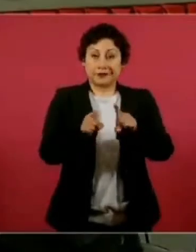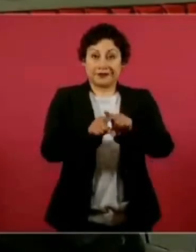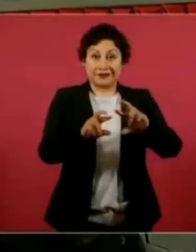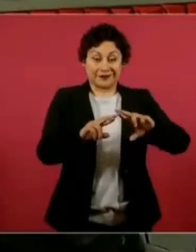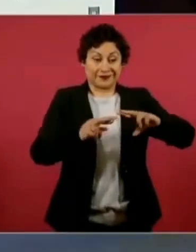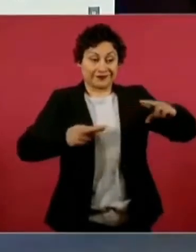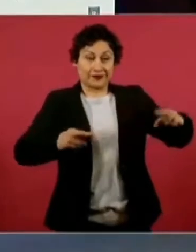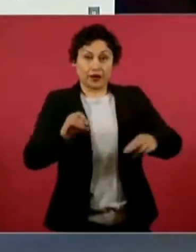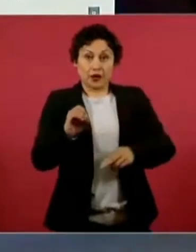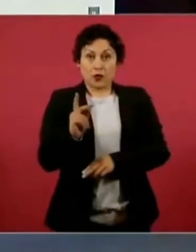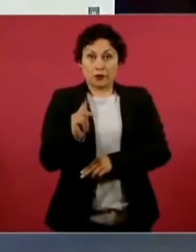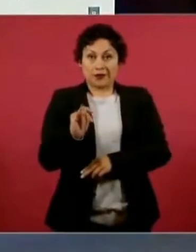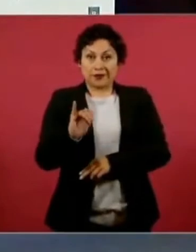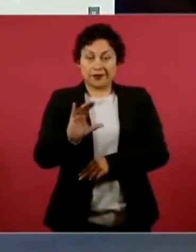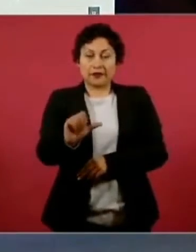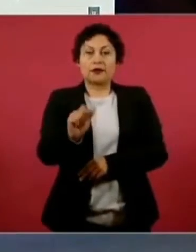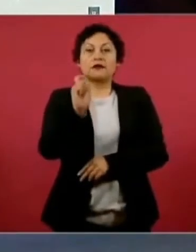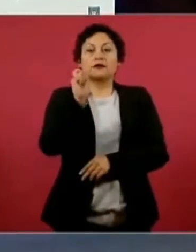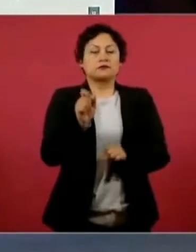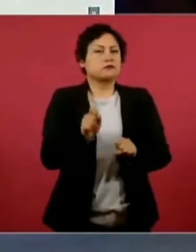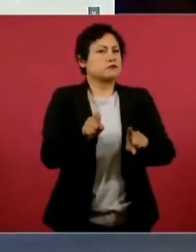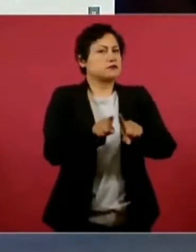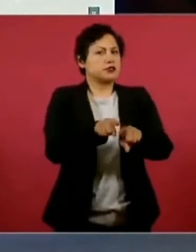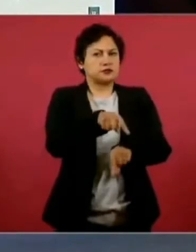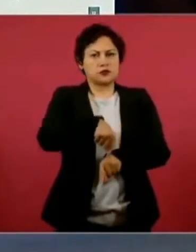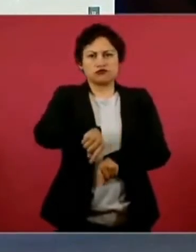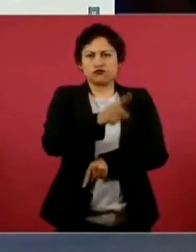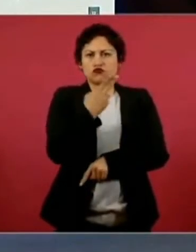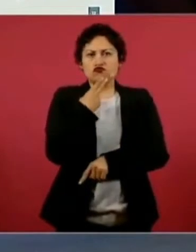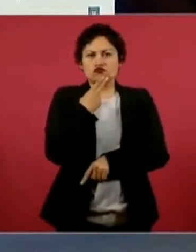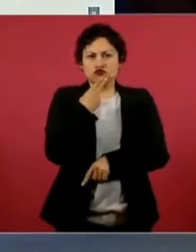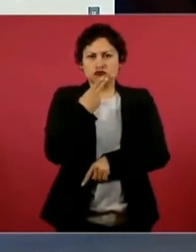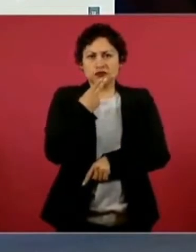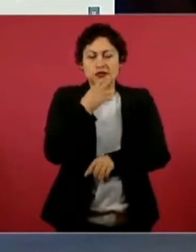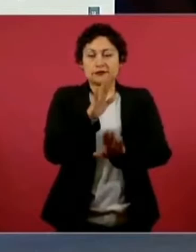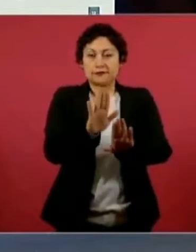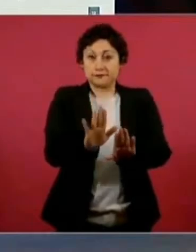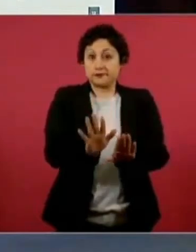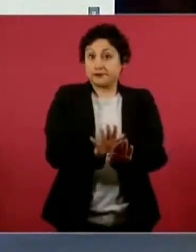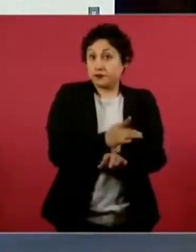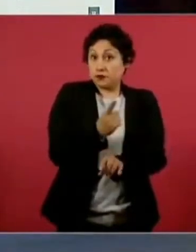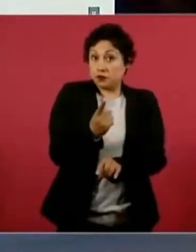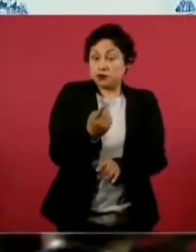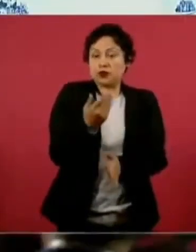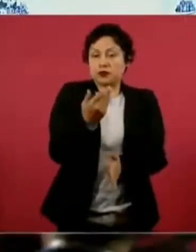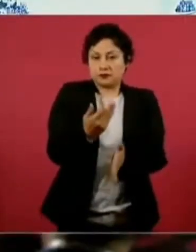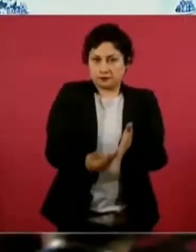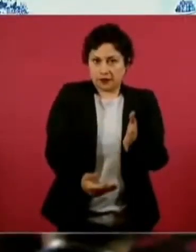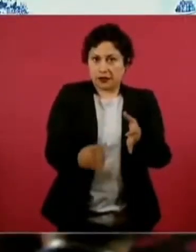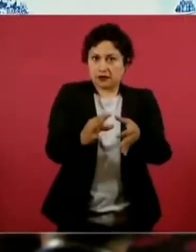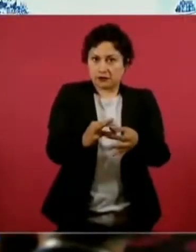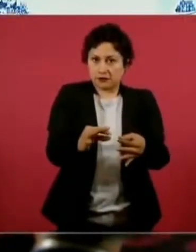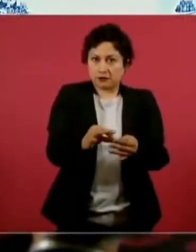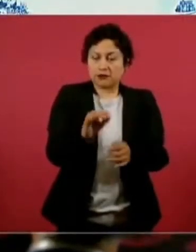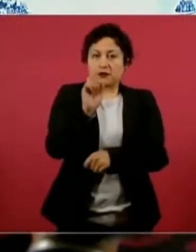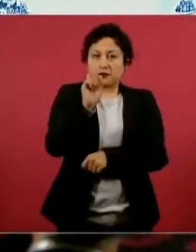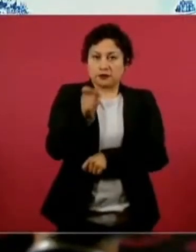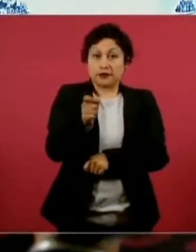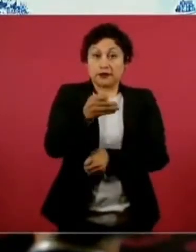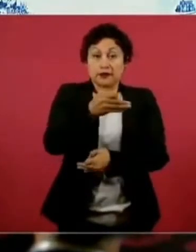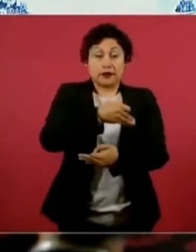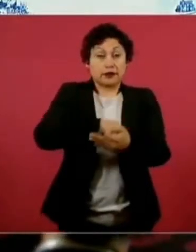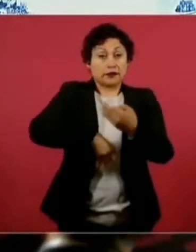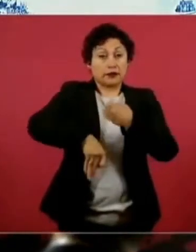distribución utilizan para su operación, porque faltaba comentarles que toda la red de transmisión y de